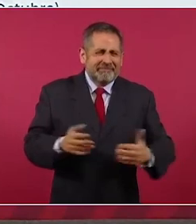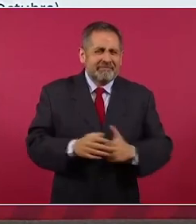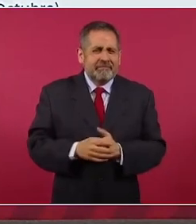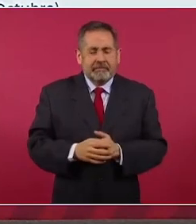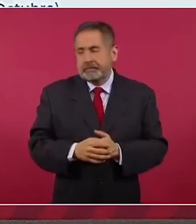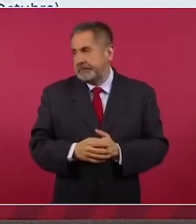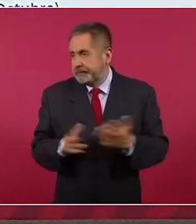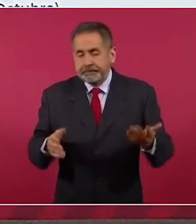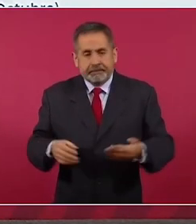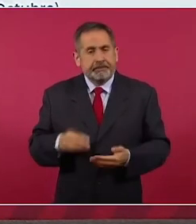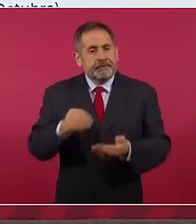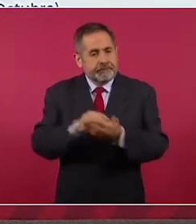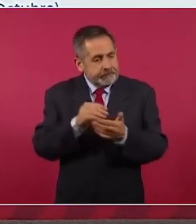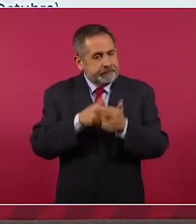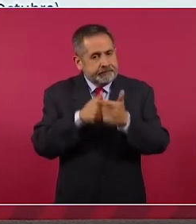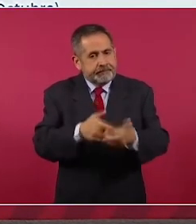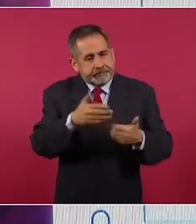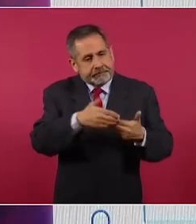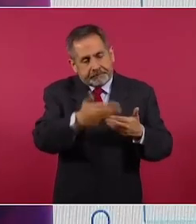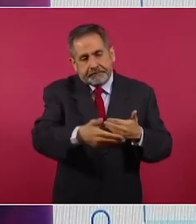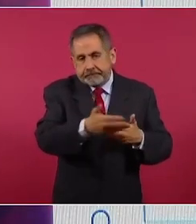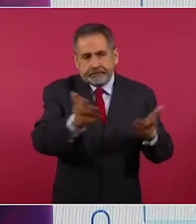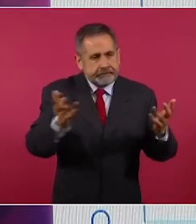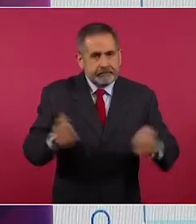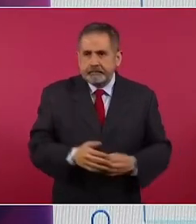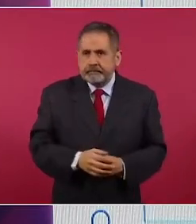Bueno, pero que sigan